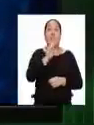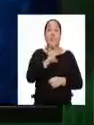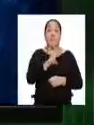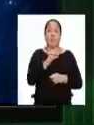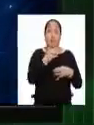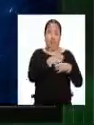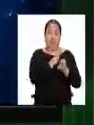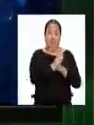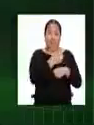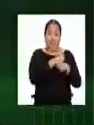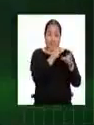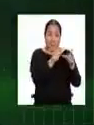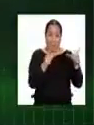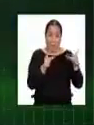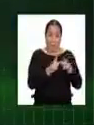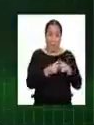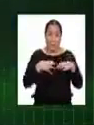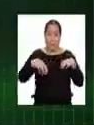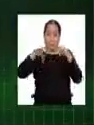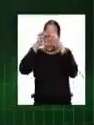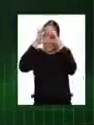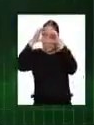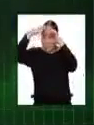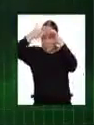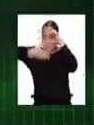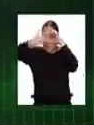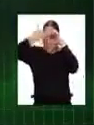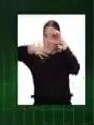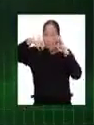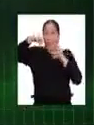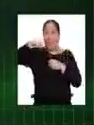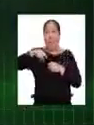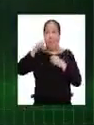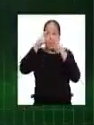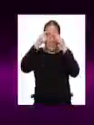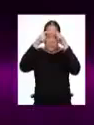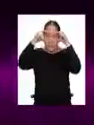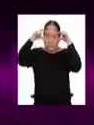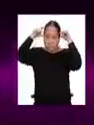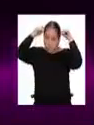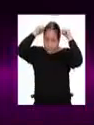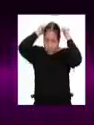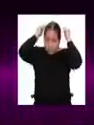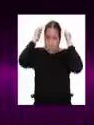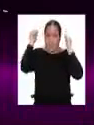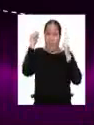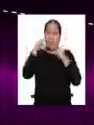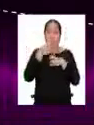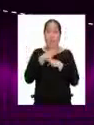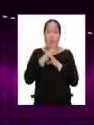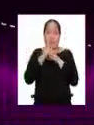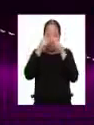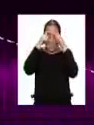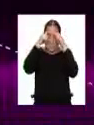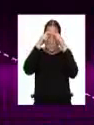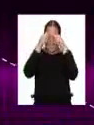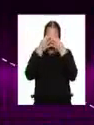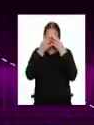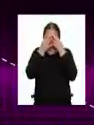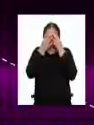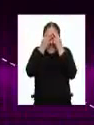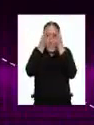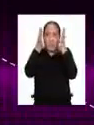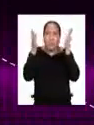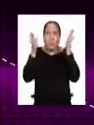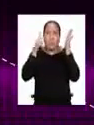virtual. El visor cuenta con una pantalla y unos lentes. Con este sistema, los lentes amplían el